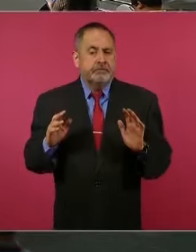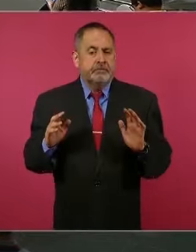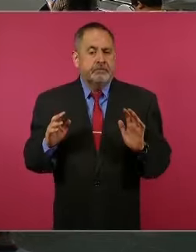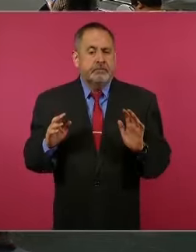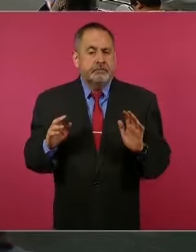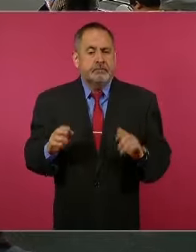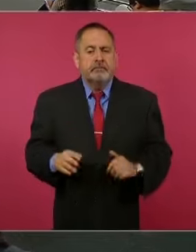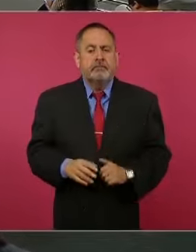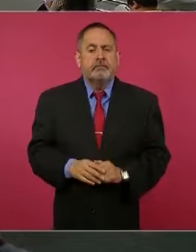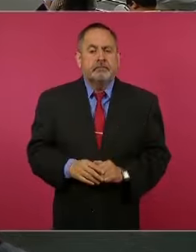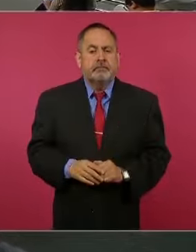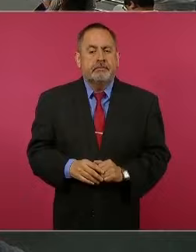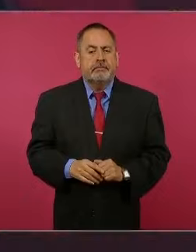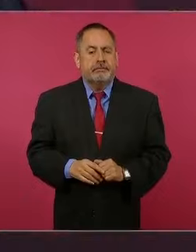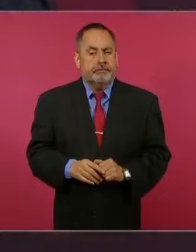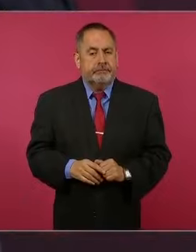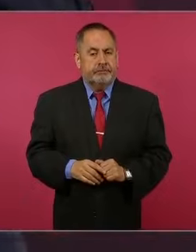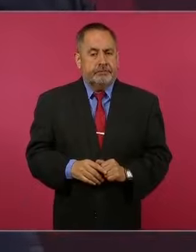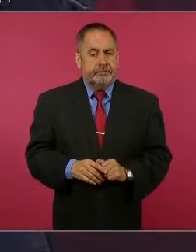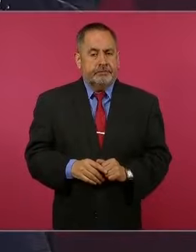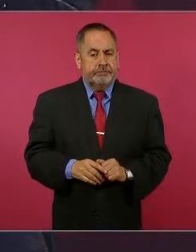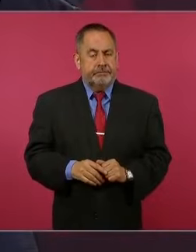gratuito Y